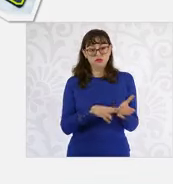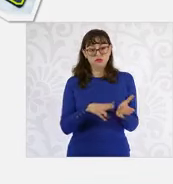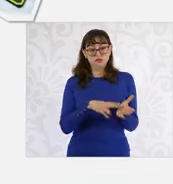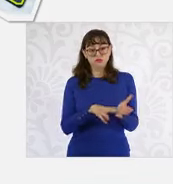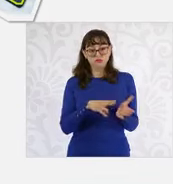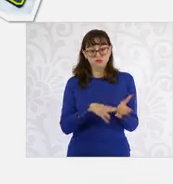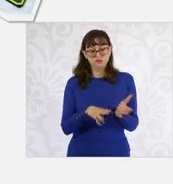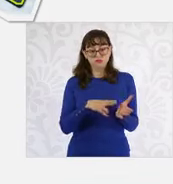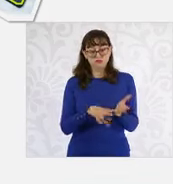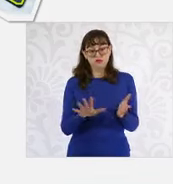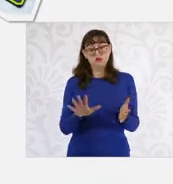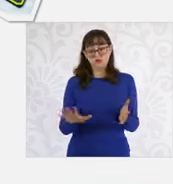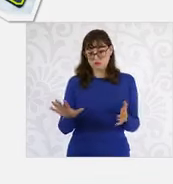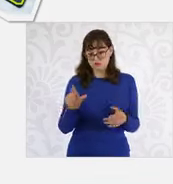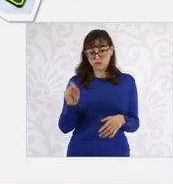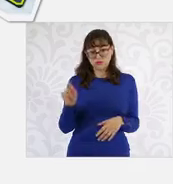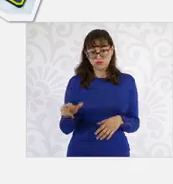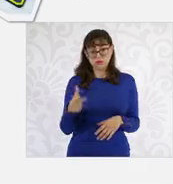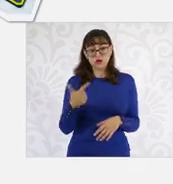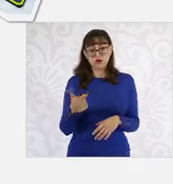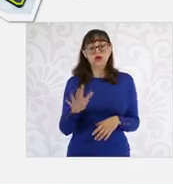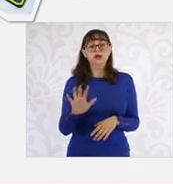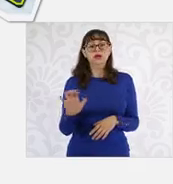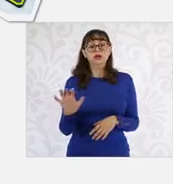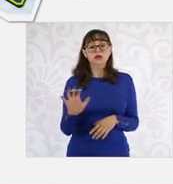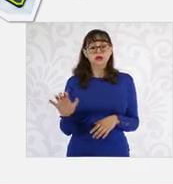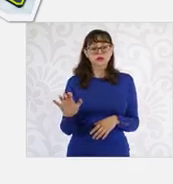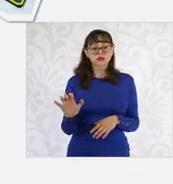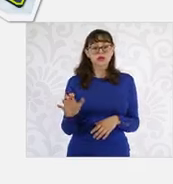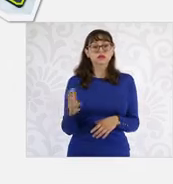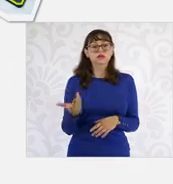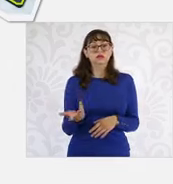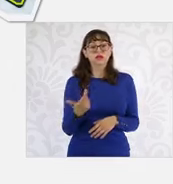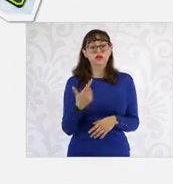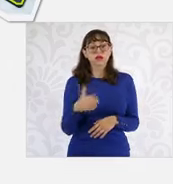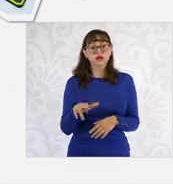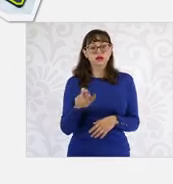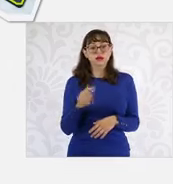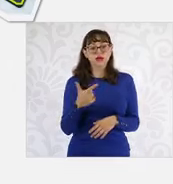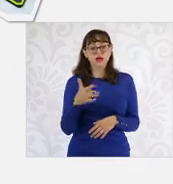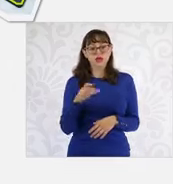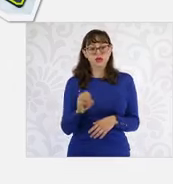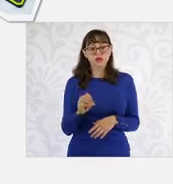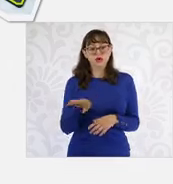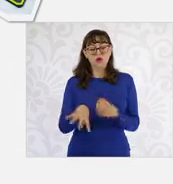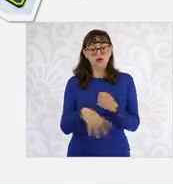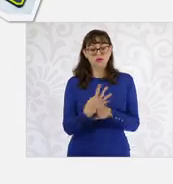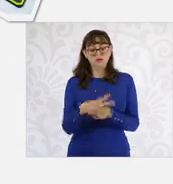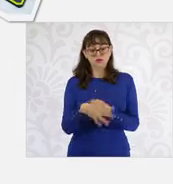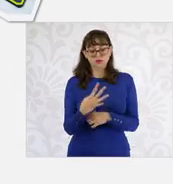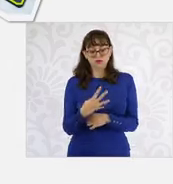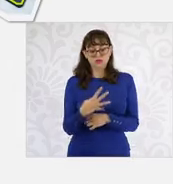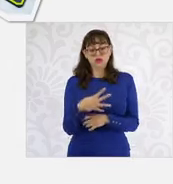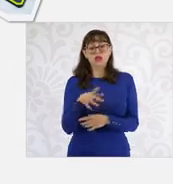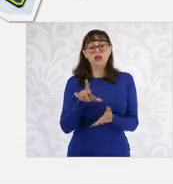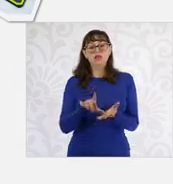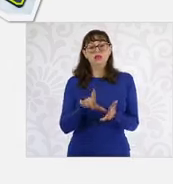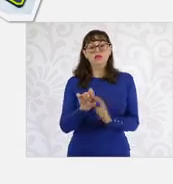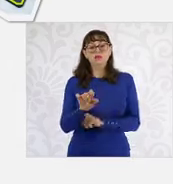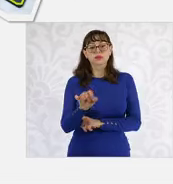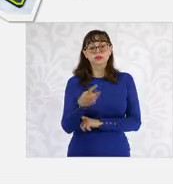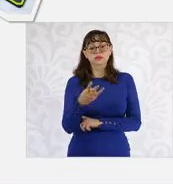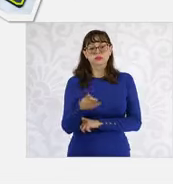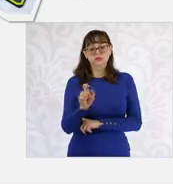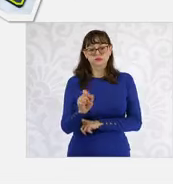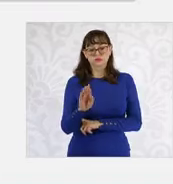región Golfo, de la marca G500, el permisionario servicio Regio 14, con un precio por litro de 23